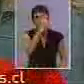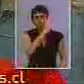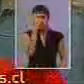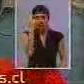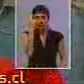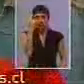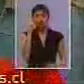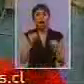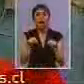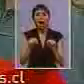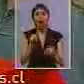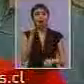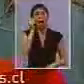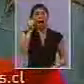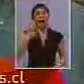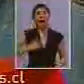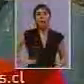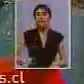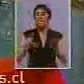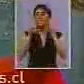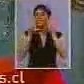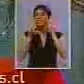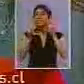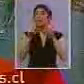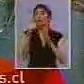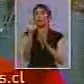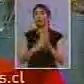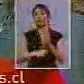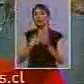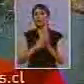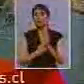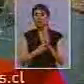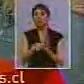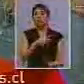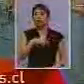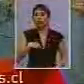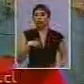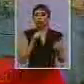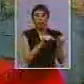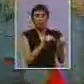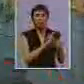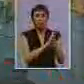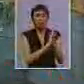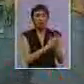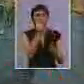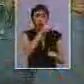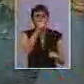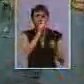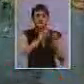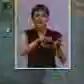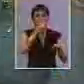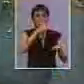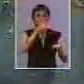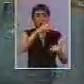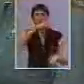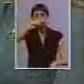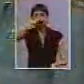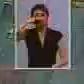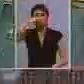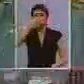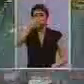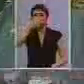marzo. Vamos para abril, vamos para 7 meses. Que tuvimos que pasar con toda esta inmundicia, con todos estos